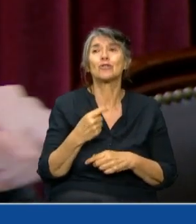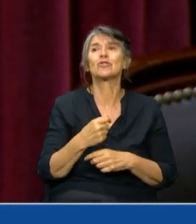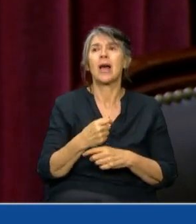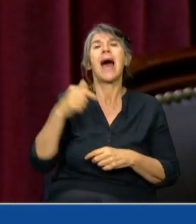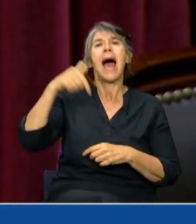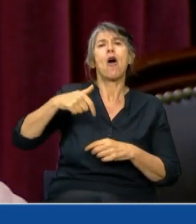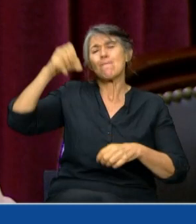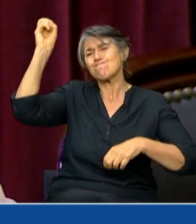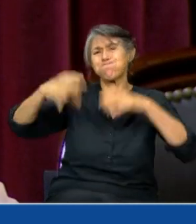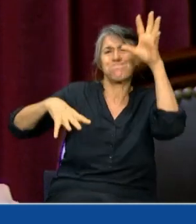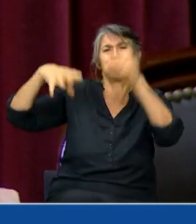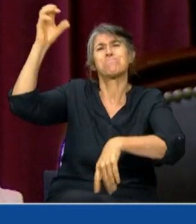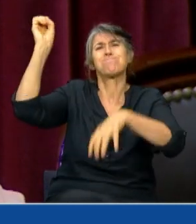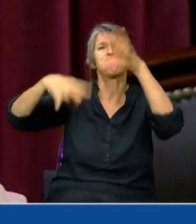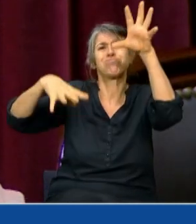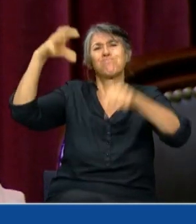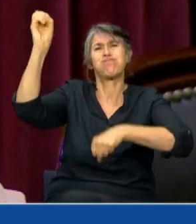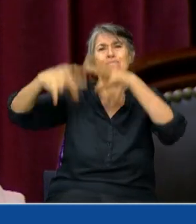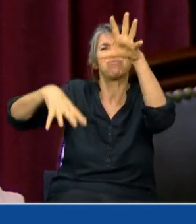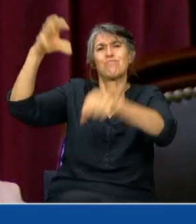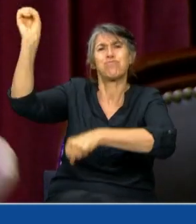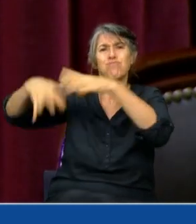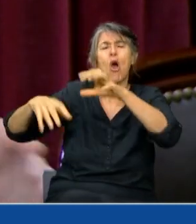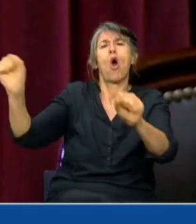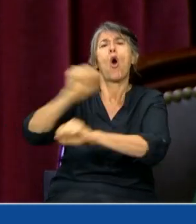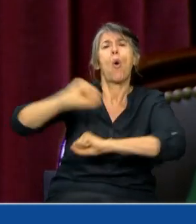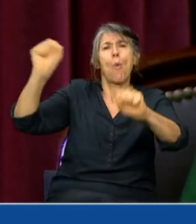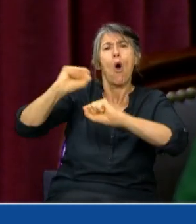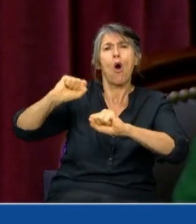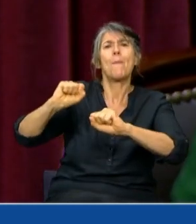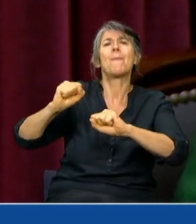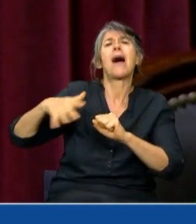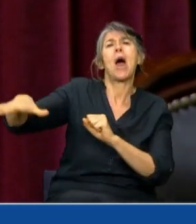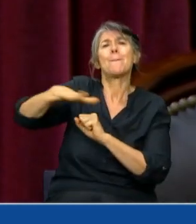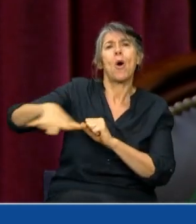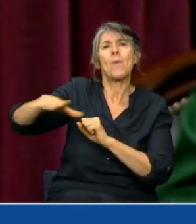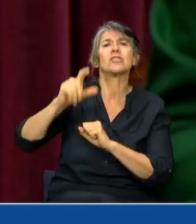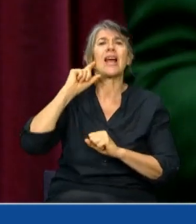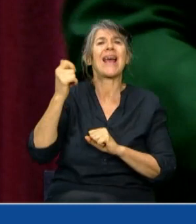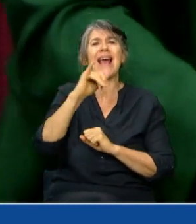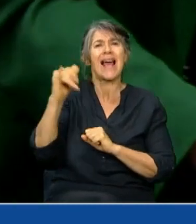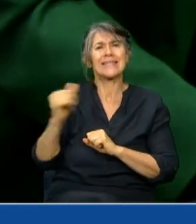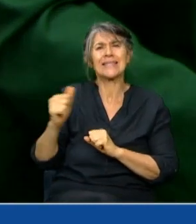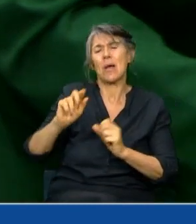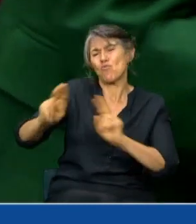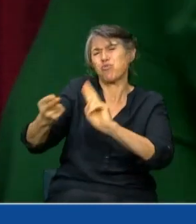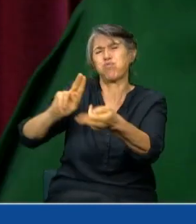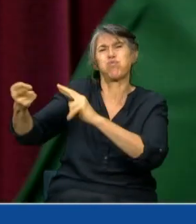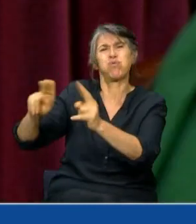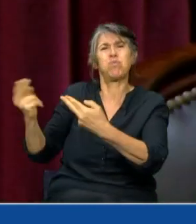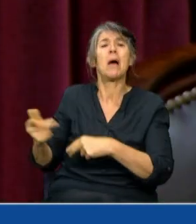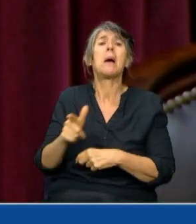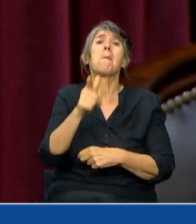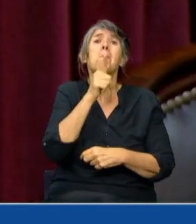las bombas sobre la población civil en Gaza, con cientos de muertes, y parece que para muchos